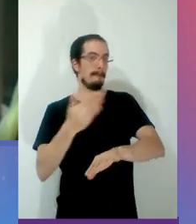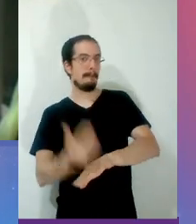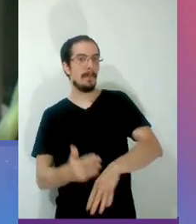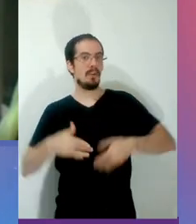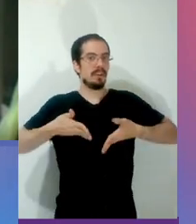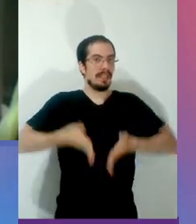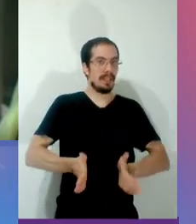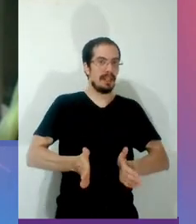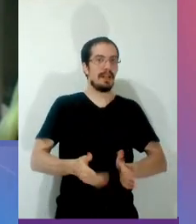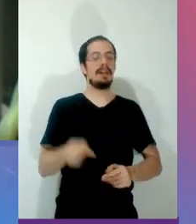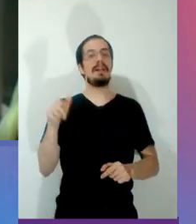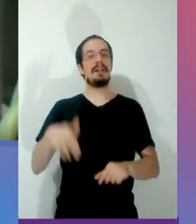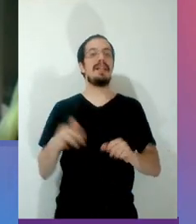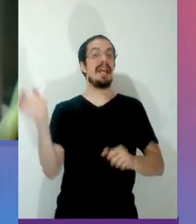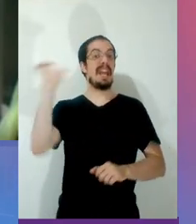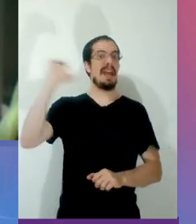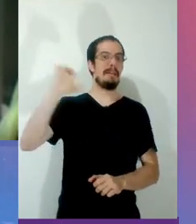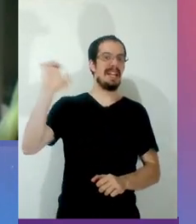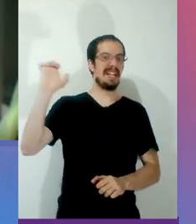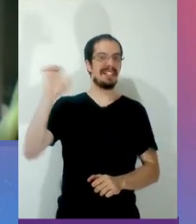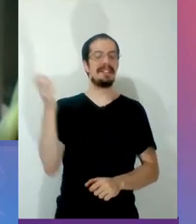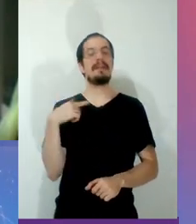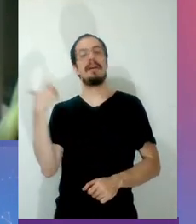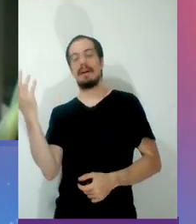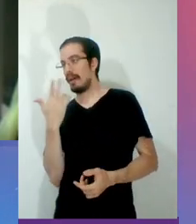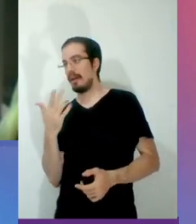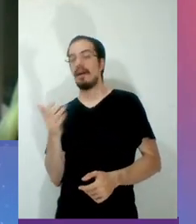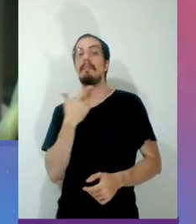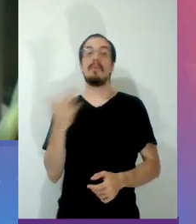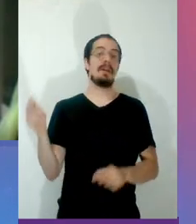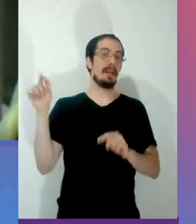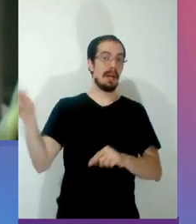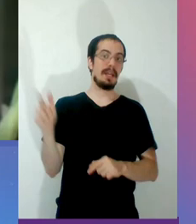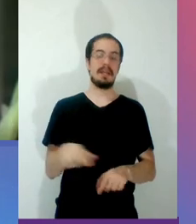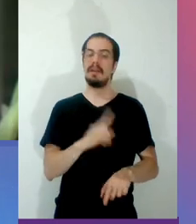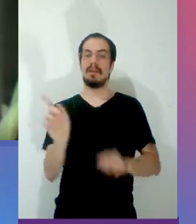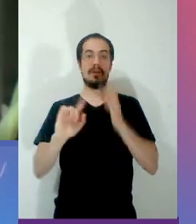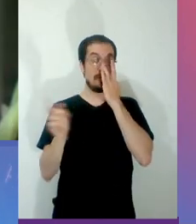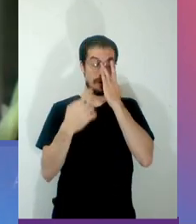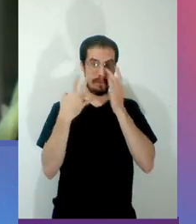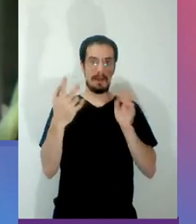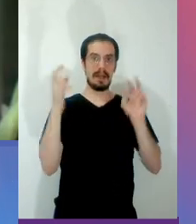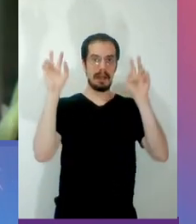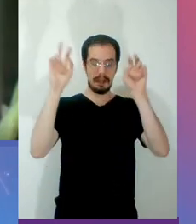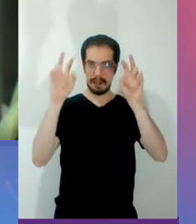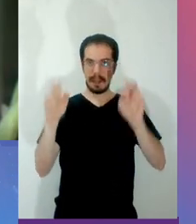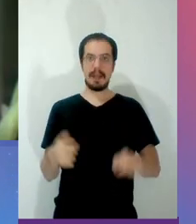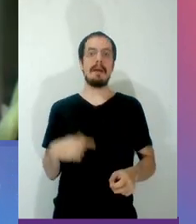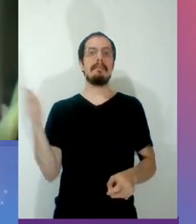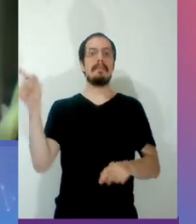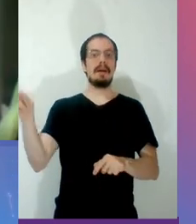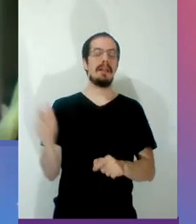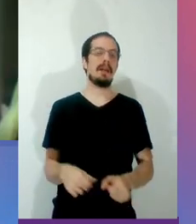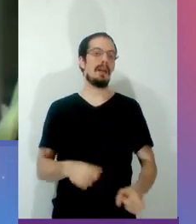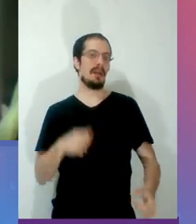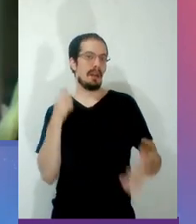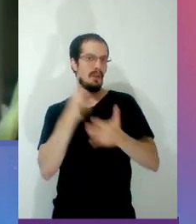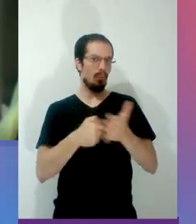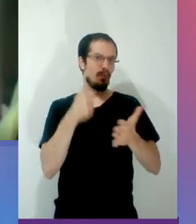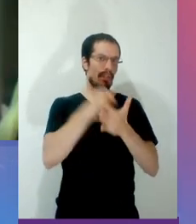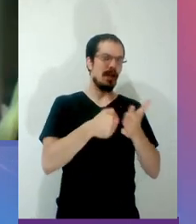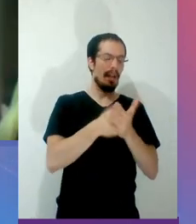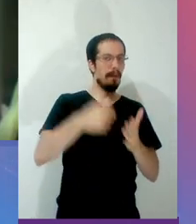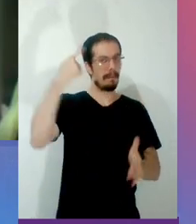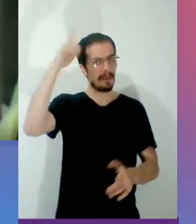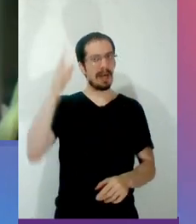que no que porque terminó el estado de excepción, ¿cierto?, se vayan a terminar, luchar por este postnatal de un